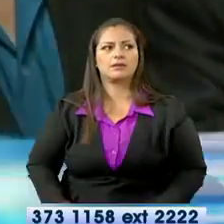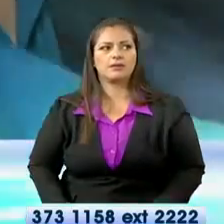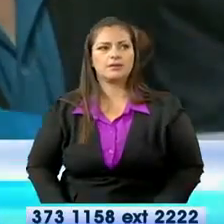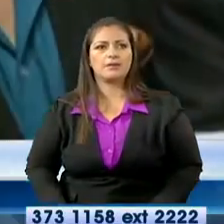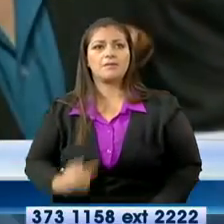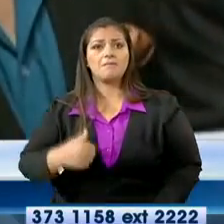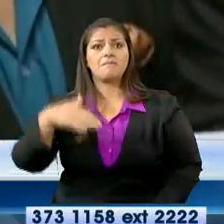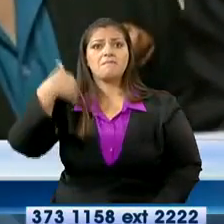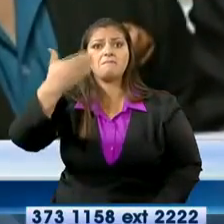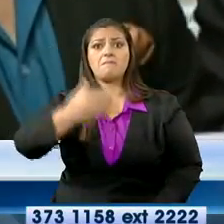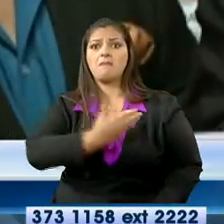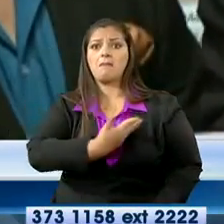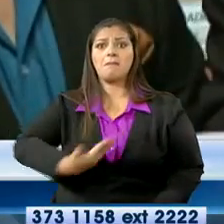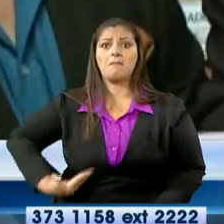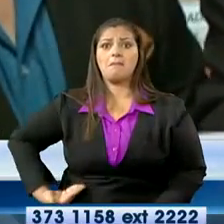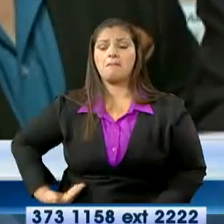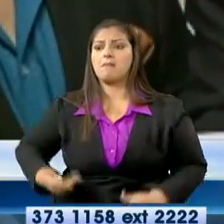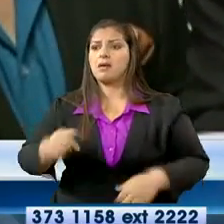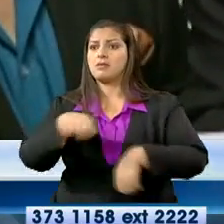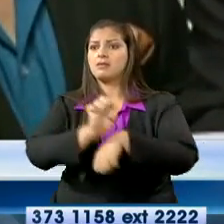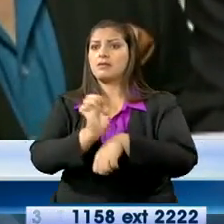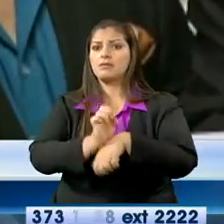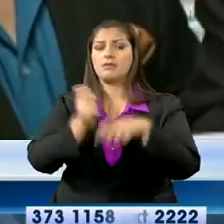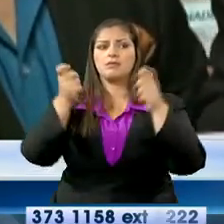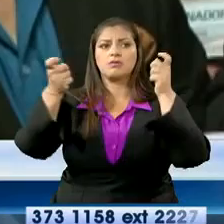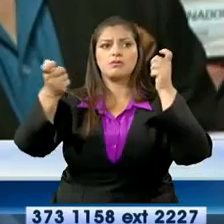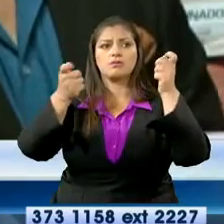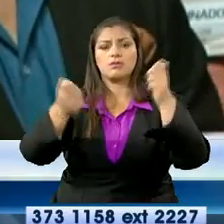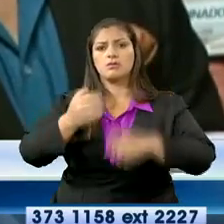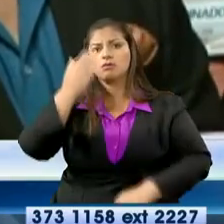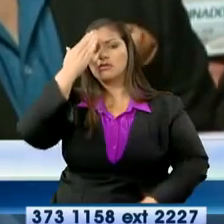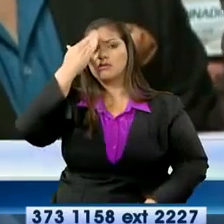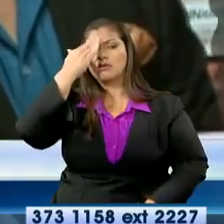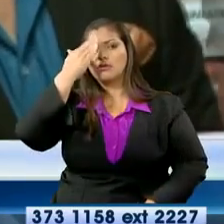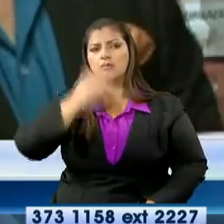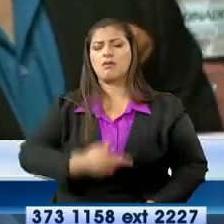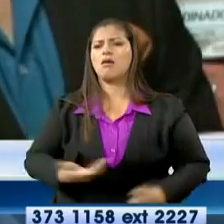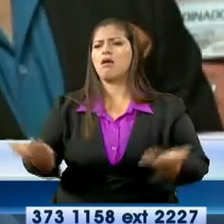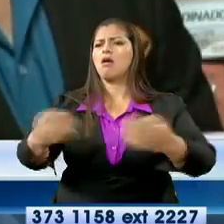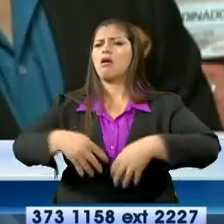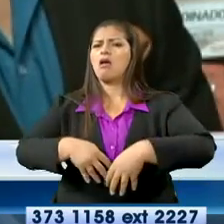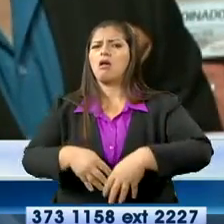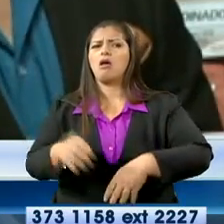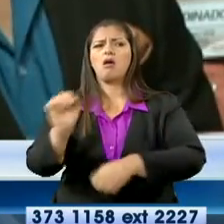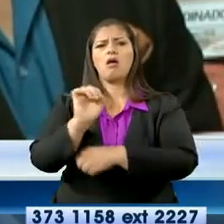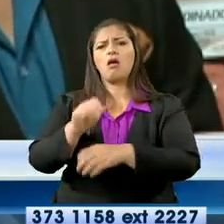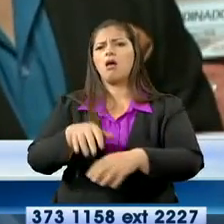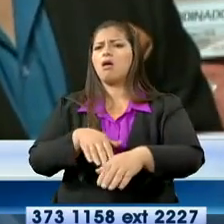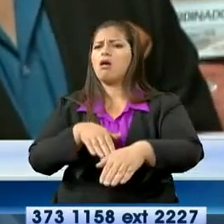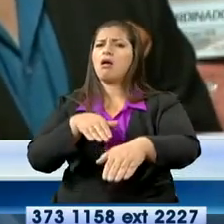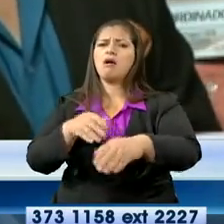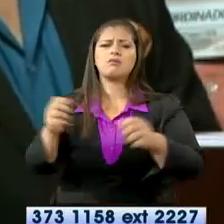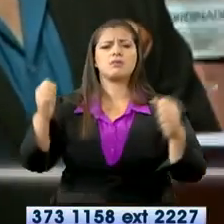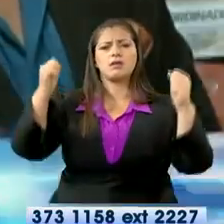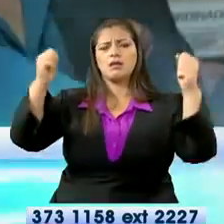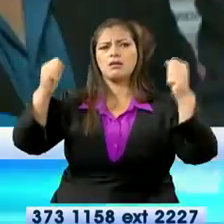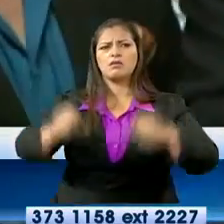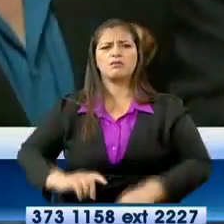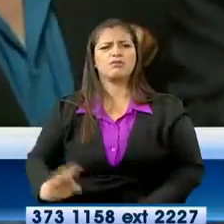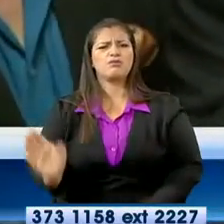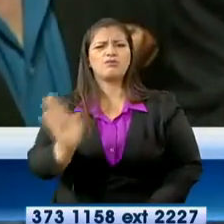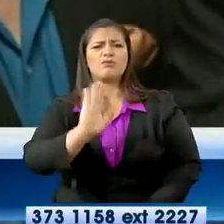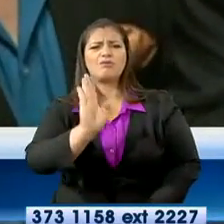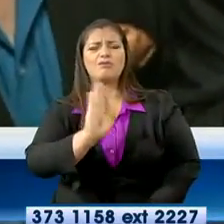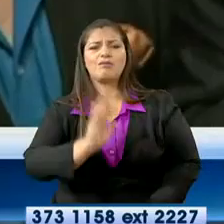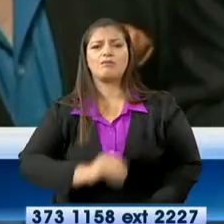del Ecuador tener dos aviones, andar con caravanas. Vamos a vivir la filosofía